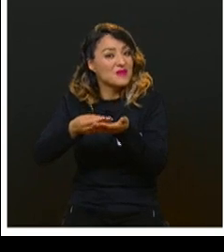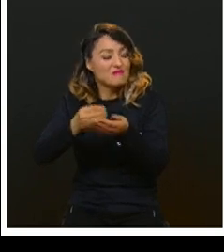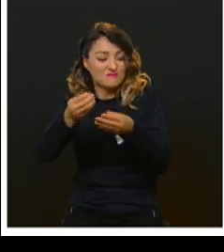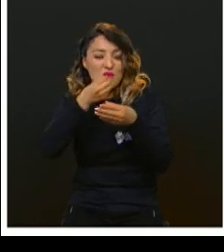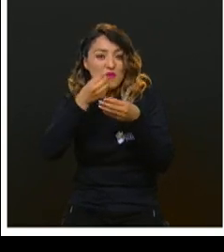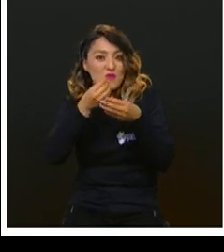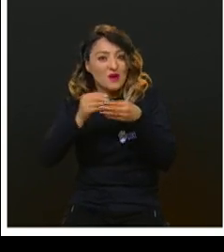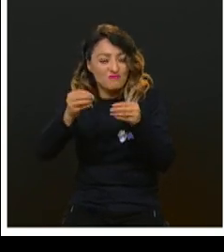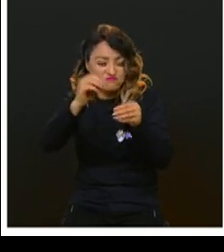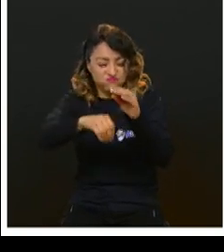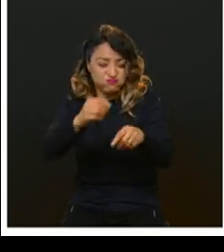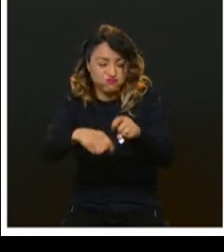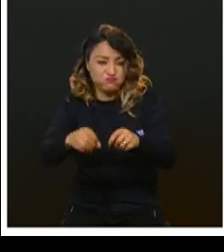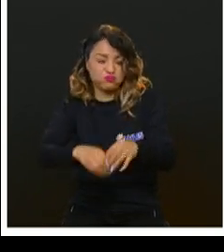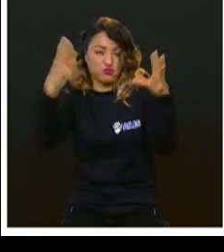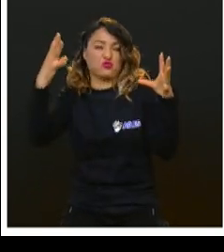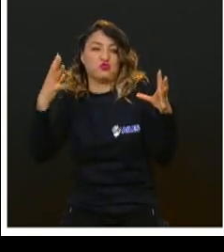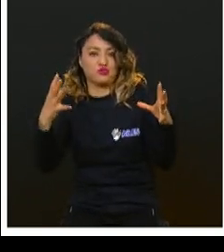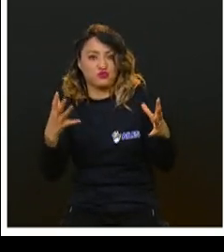explotar. ¡Oh!